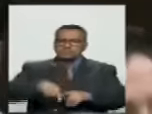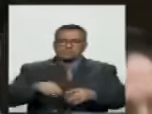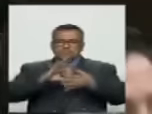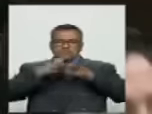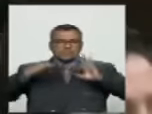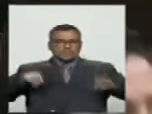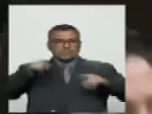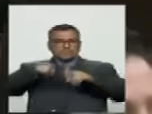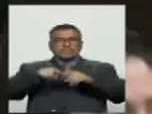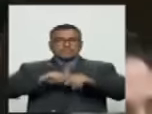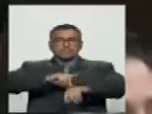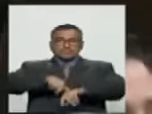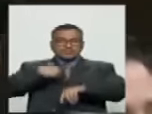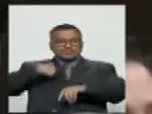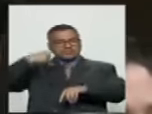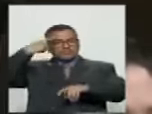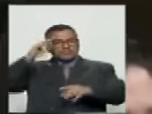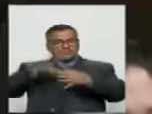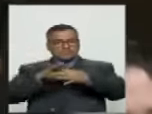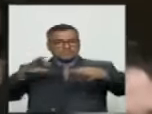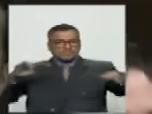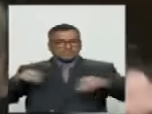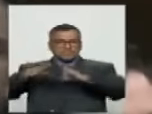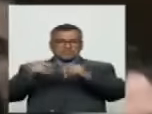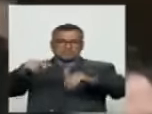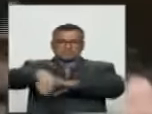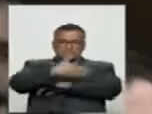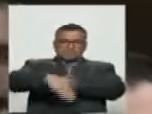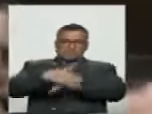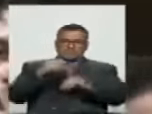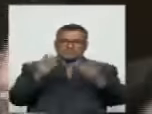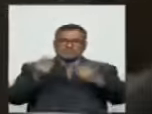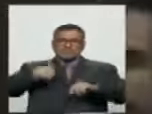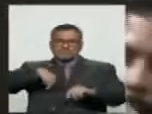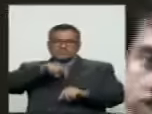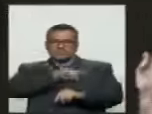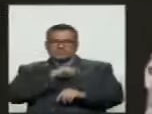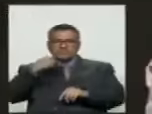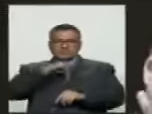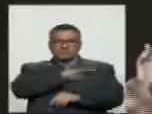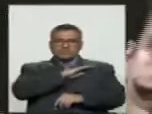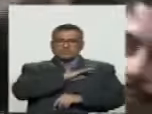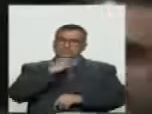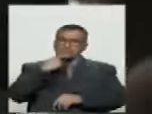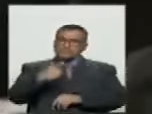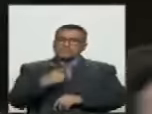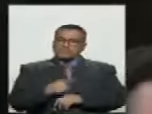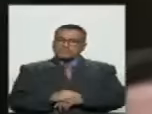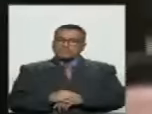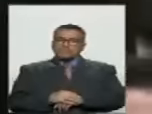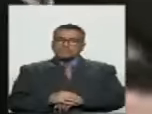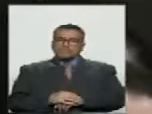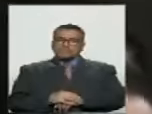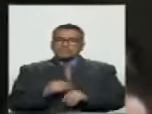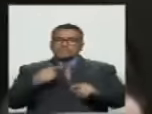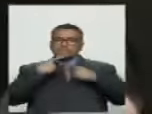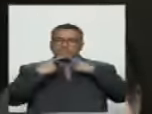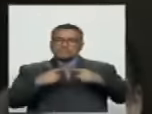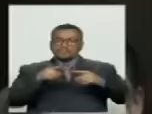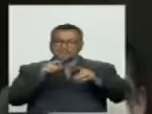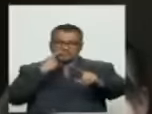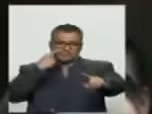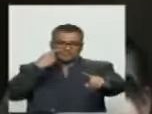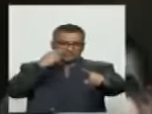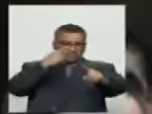redes. Y luego pretendieron extrapolarla a las calles. A muchos de nosotros, incluyéndome, nos declararon